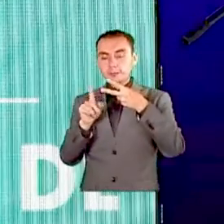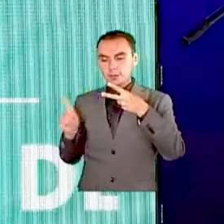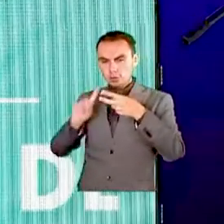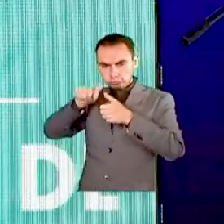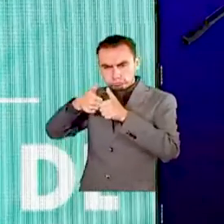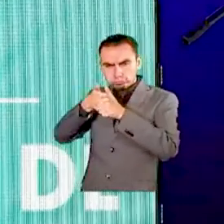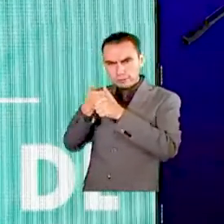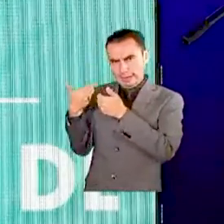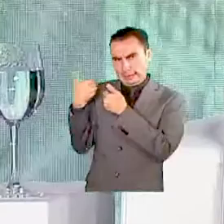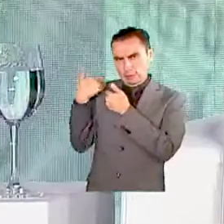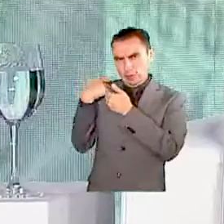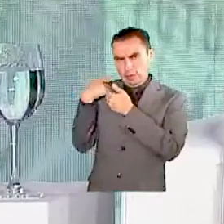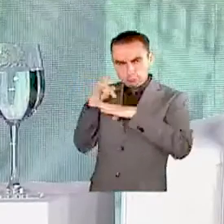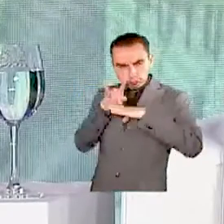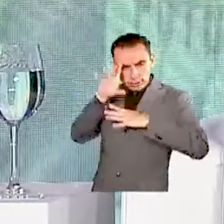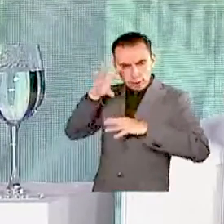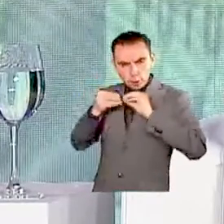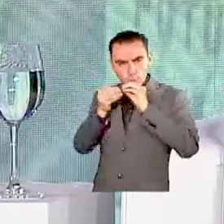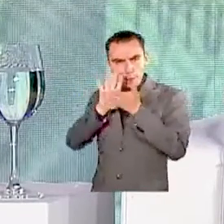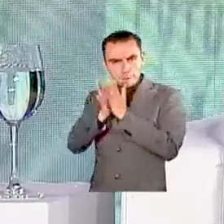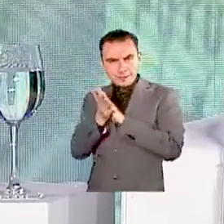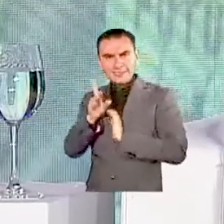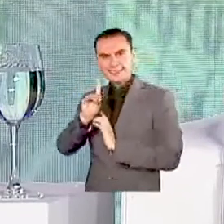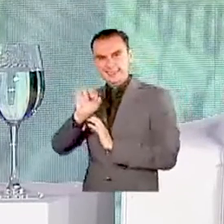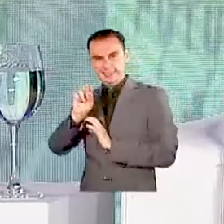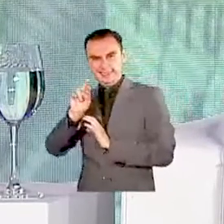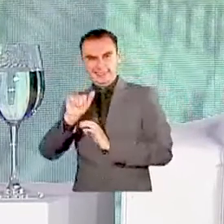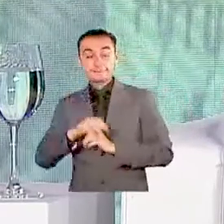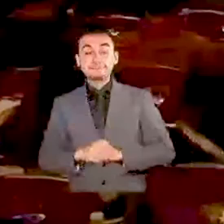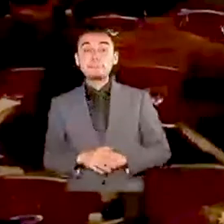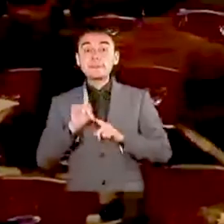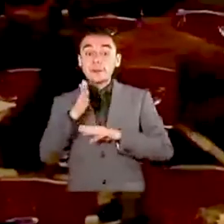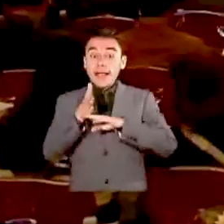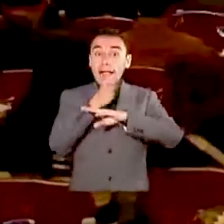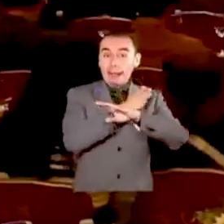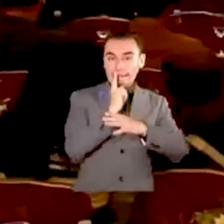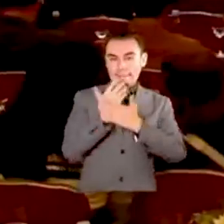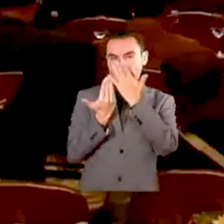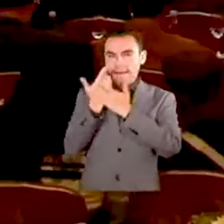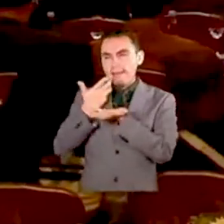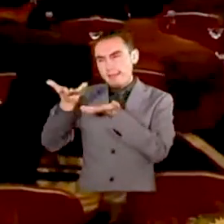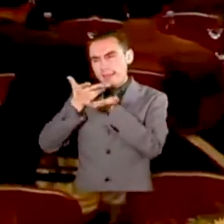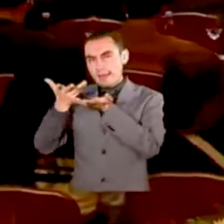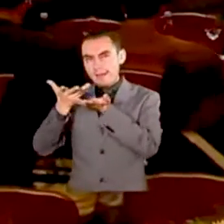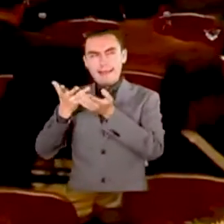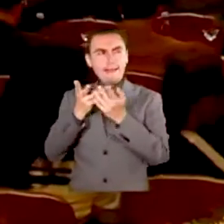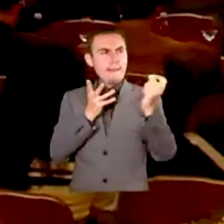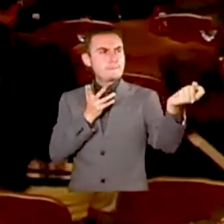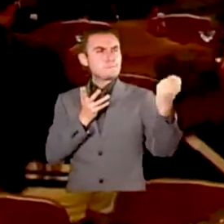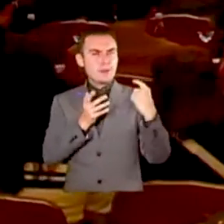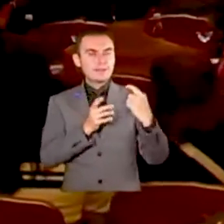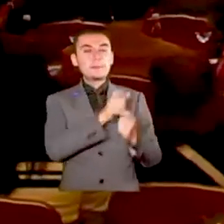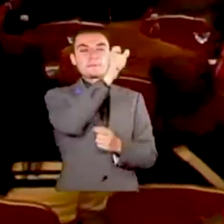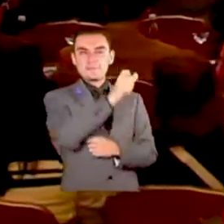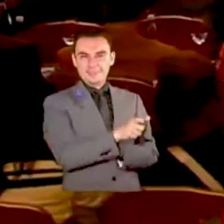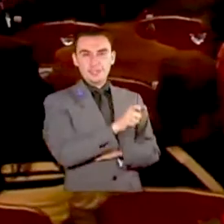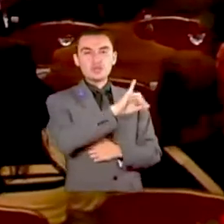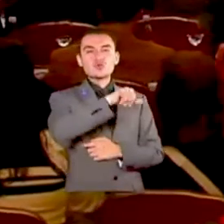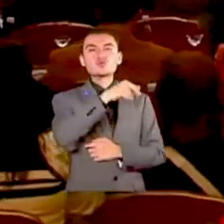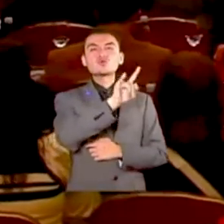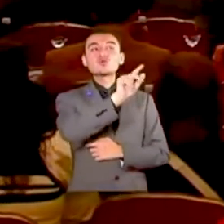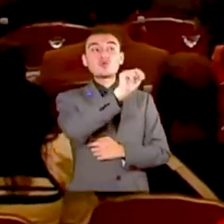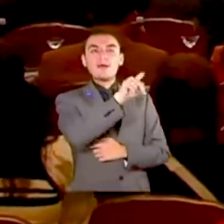Paz, Diana Cadena Lozano. Pero antes de entrar en materia, escuchemos la siguiente pregunta que formula el ciudadano